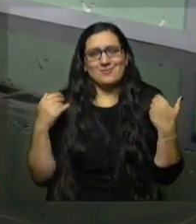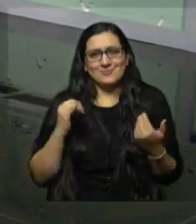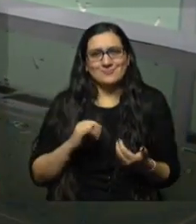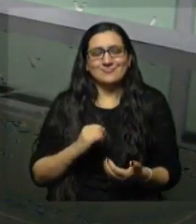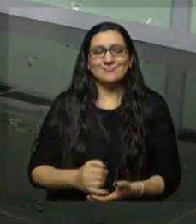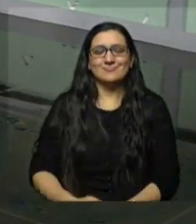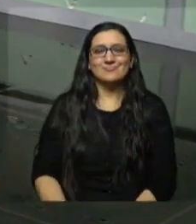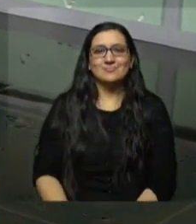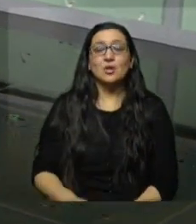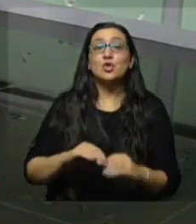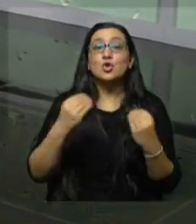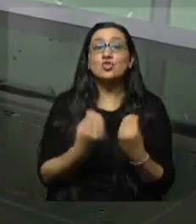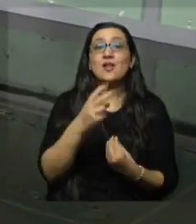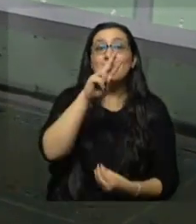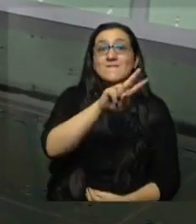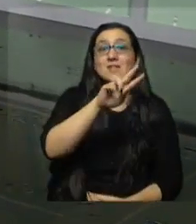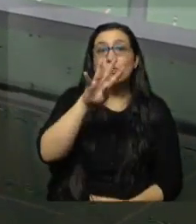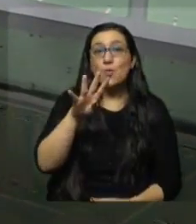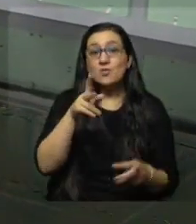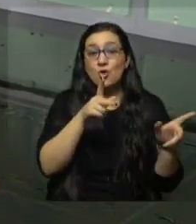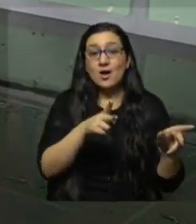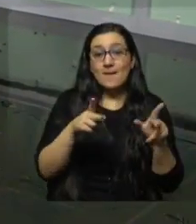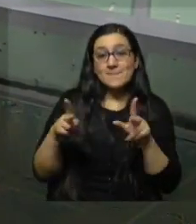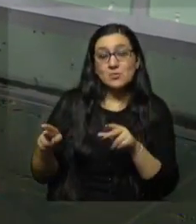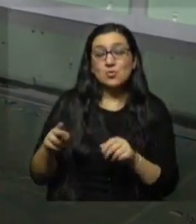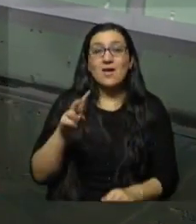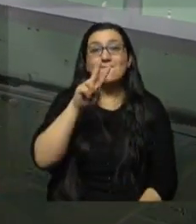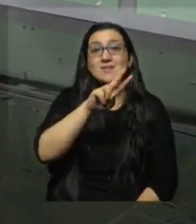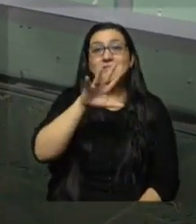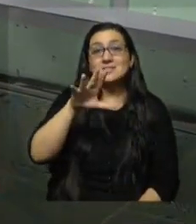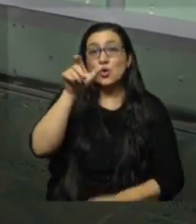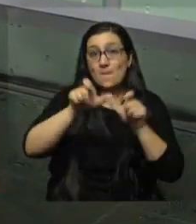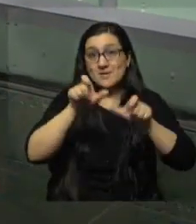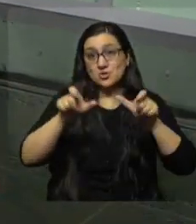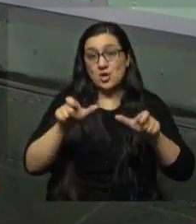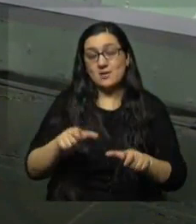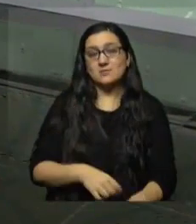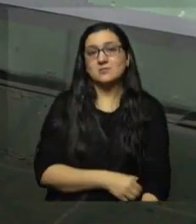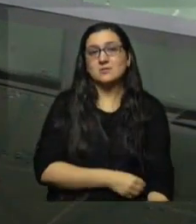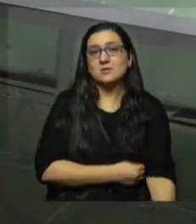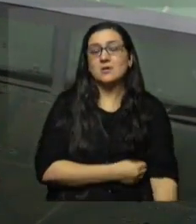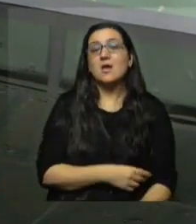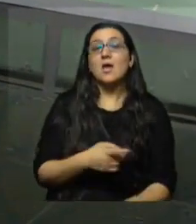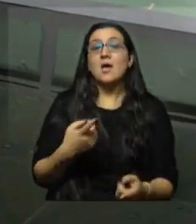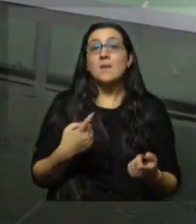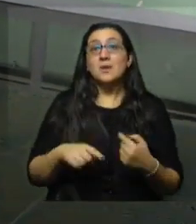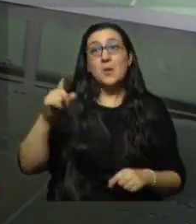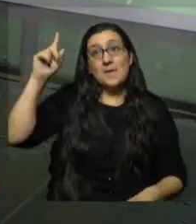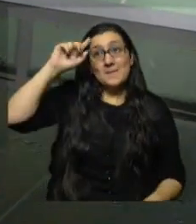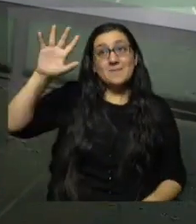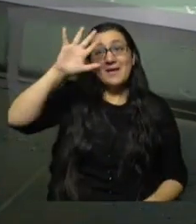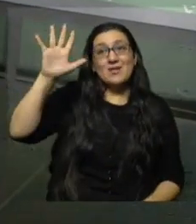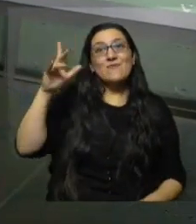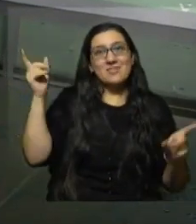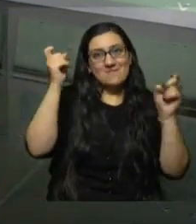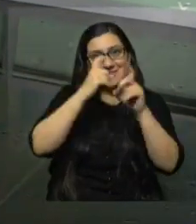esté. Son 24 capítulos, hay 25 personajes, porque en uno está Pablo Montero y su papá Montero Castillo, pero me imagino que habrá sido difícil.